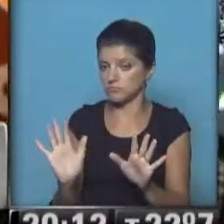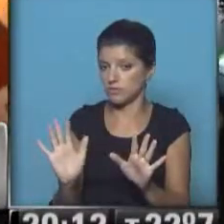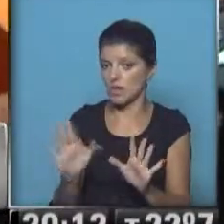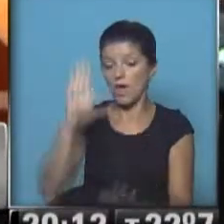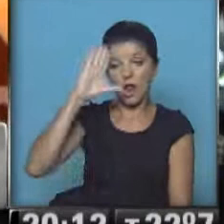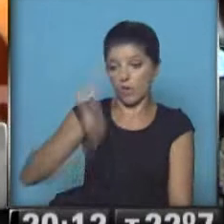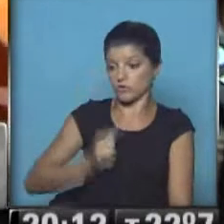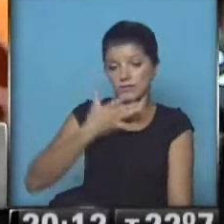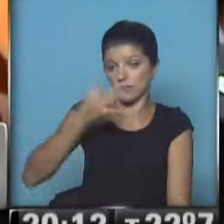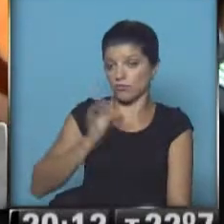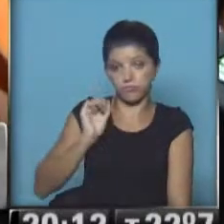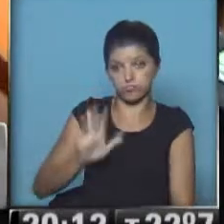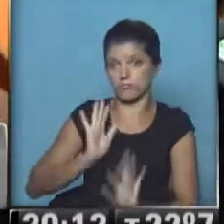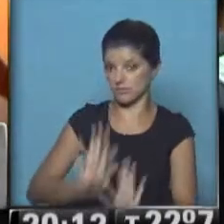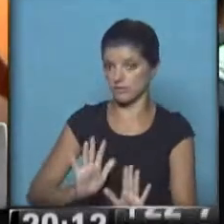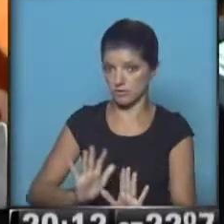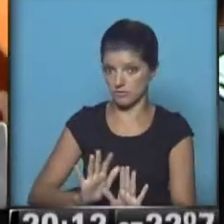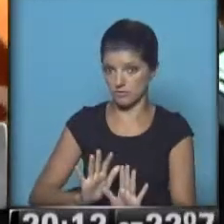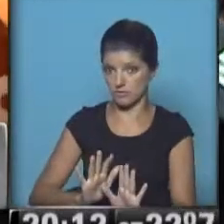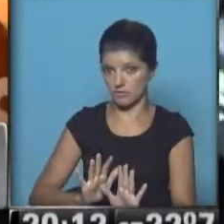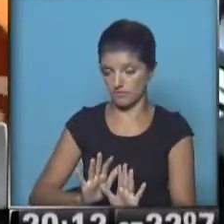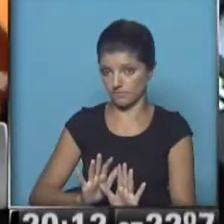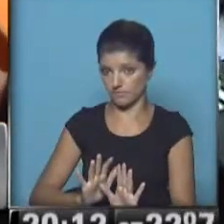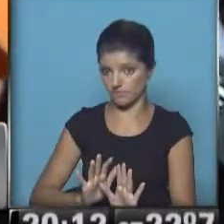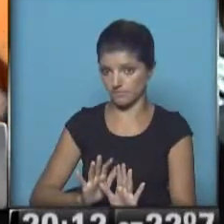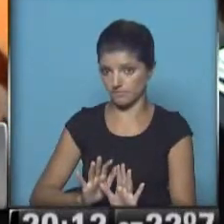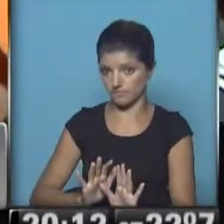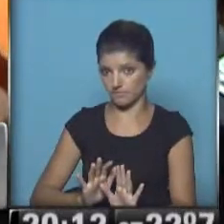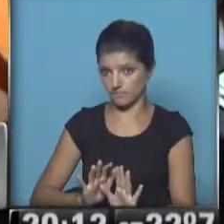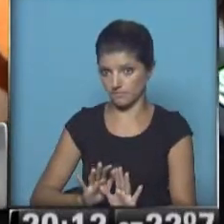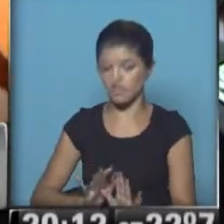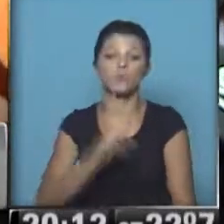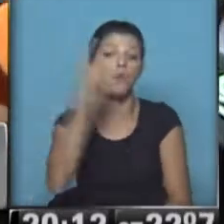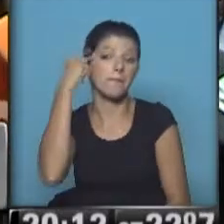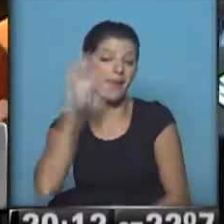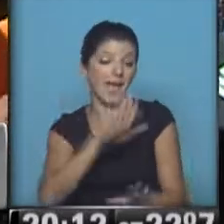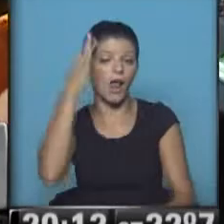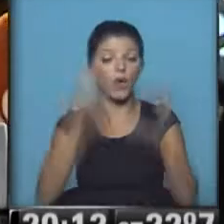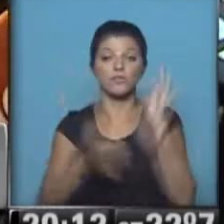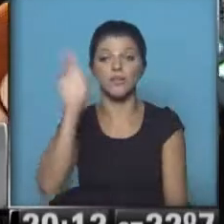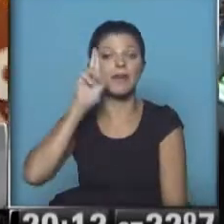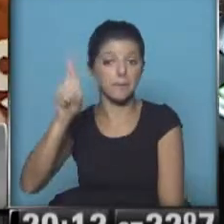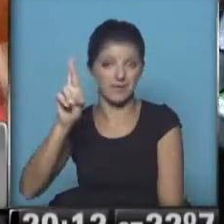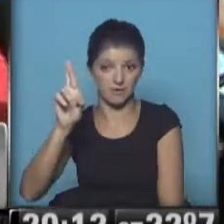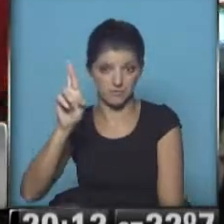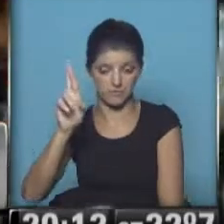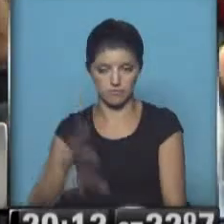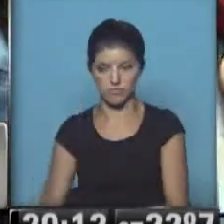doctora Palmaghini es impecable y era lo que uno esperaba en una justicia que respete el Estado de Derecho.